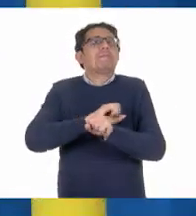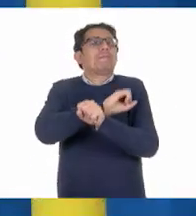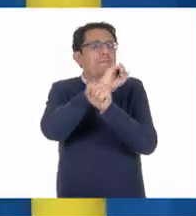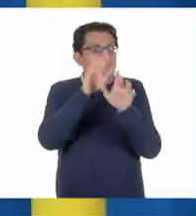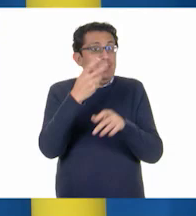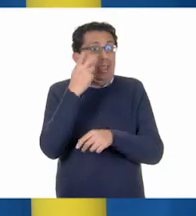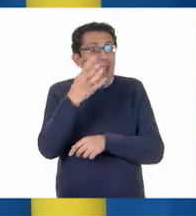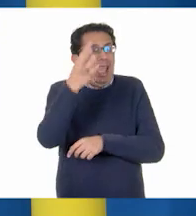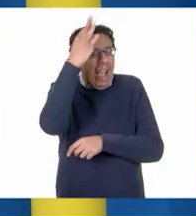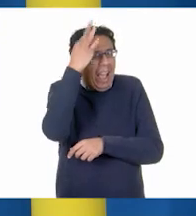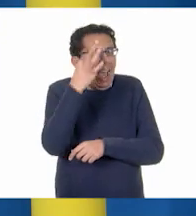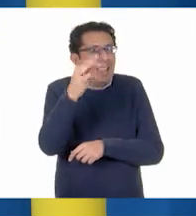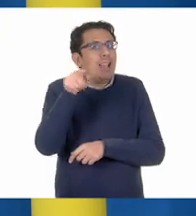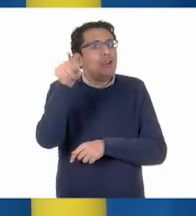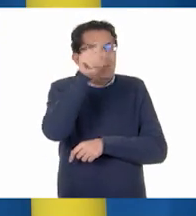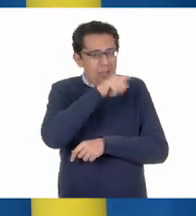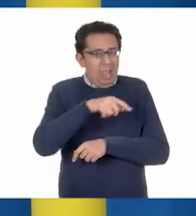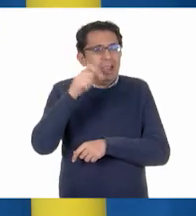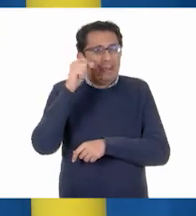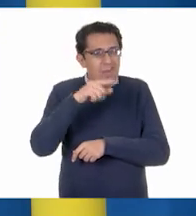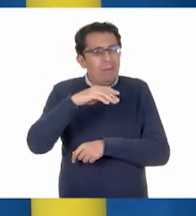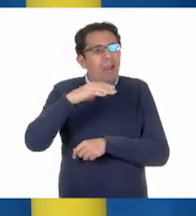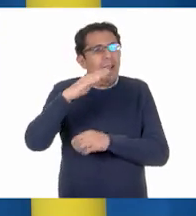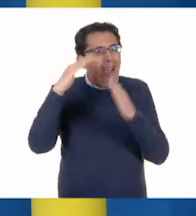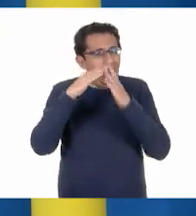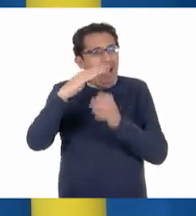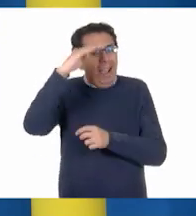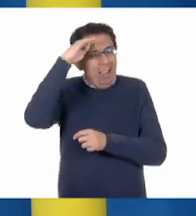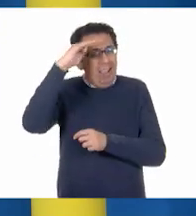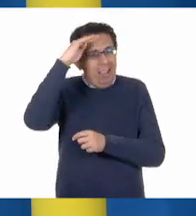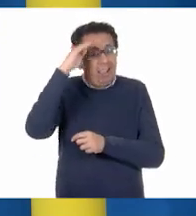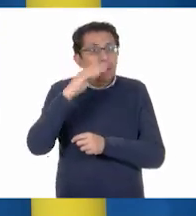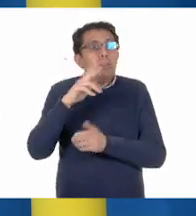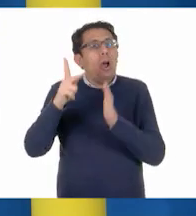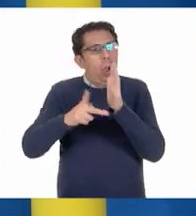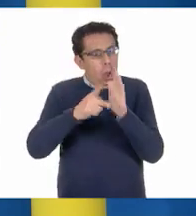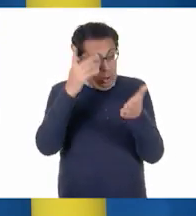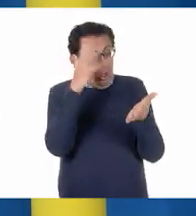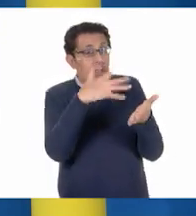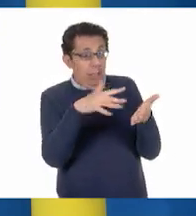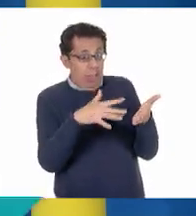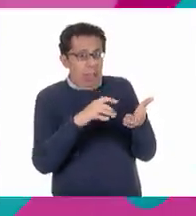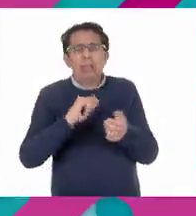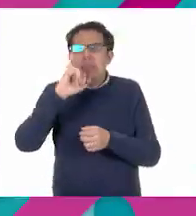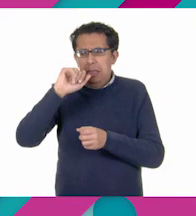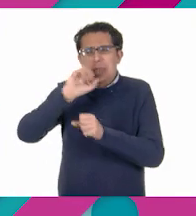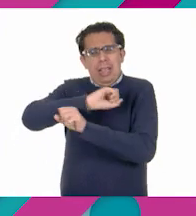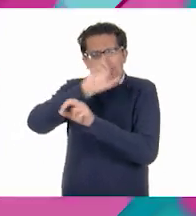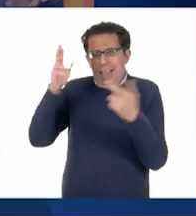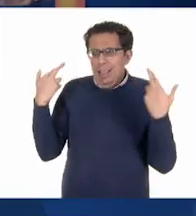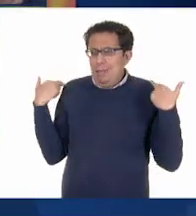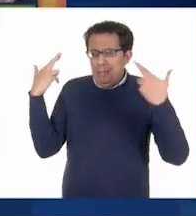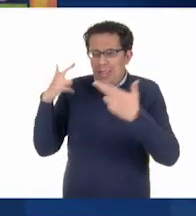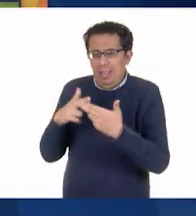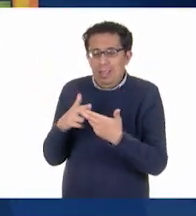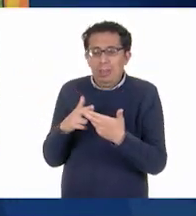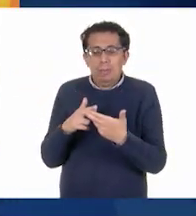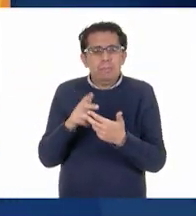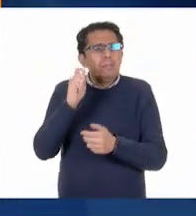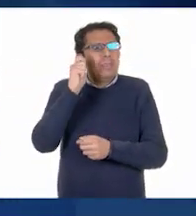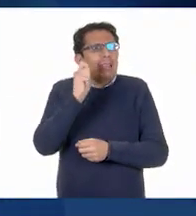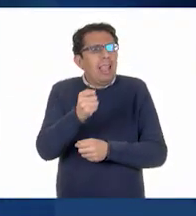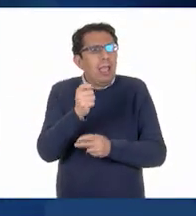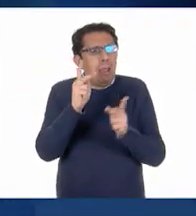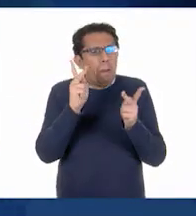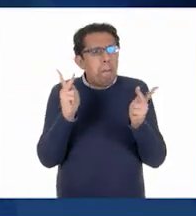adivinanza también es para ustedes en casa. Ale y María, ¿la leemos otra vez? Sí, claro. Sí, claro, maestra. A ver. ¿Qué tienen